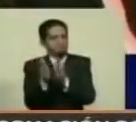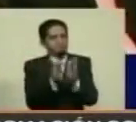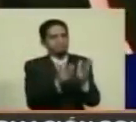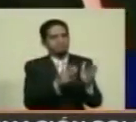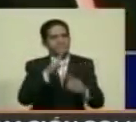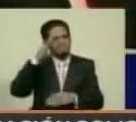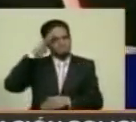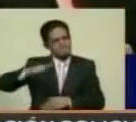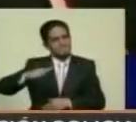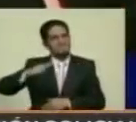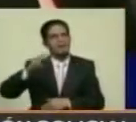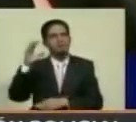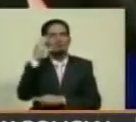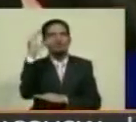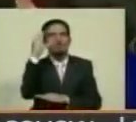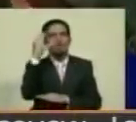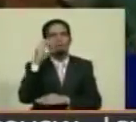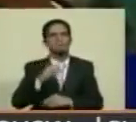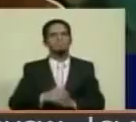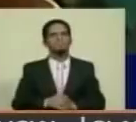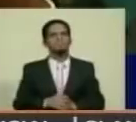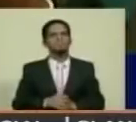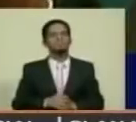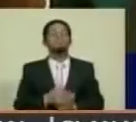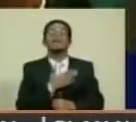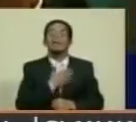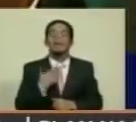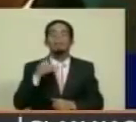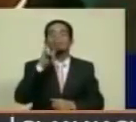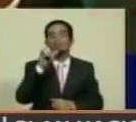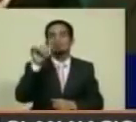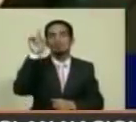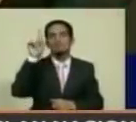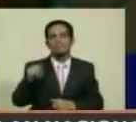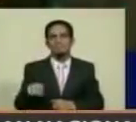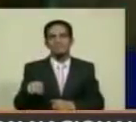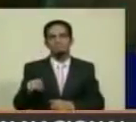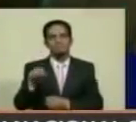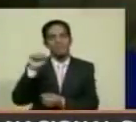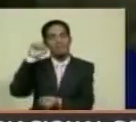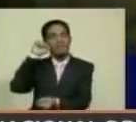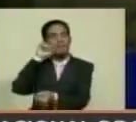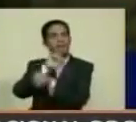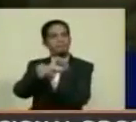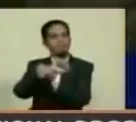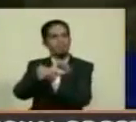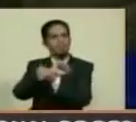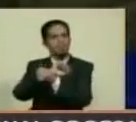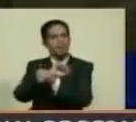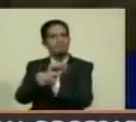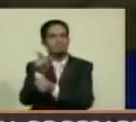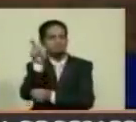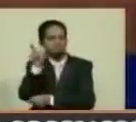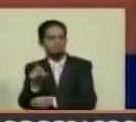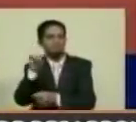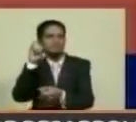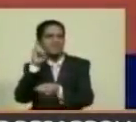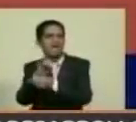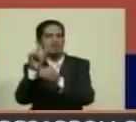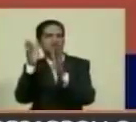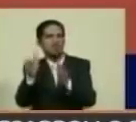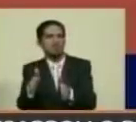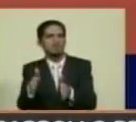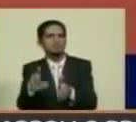colombiana. Queremos anunciar también la captura de un traidor, de alguien